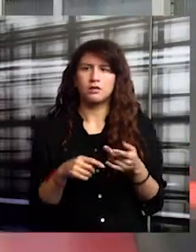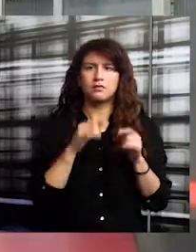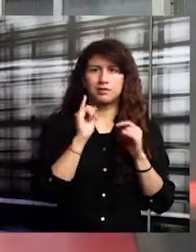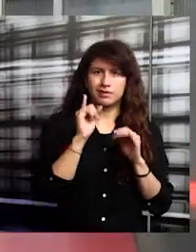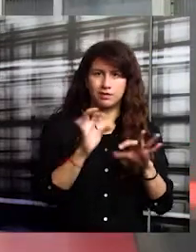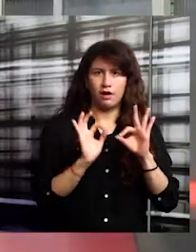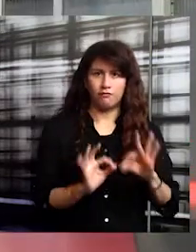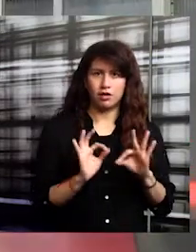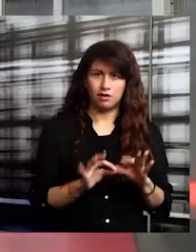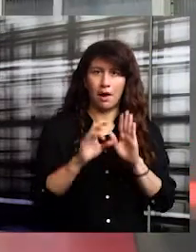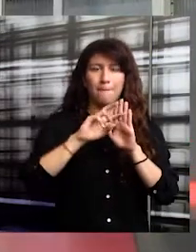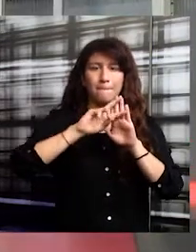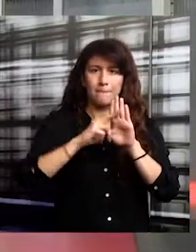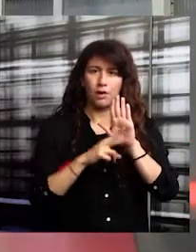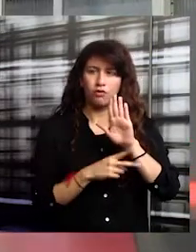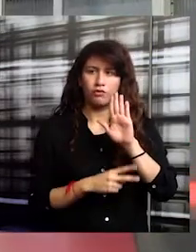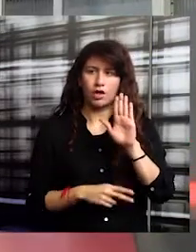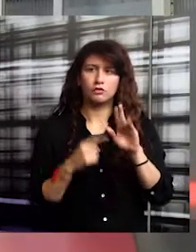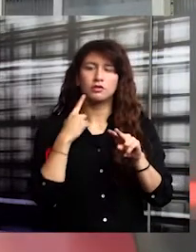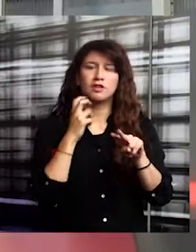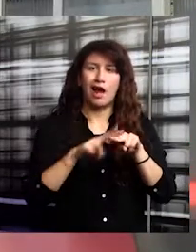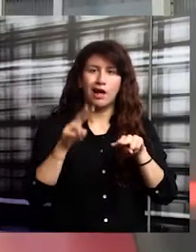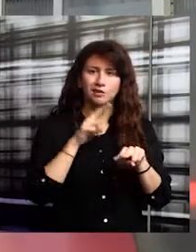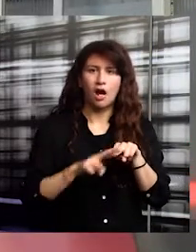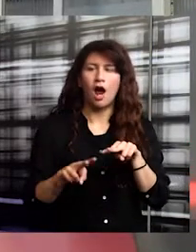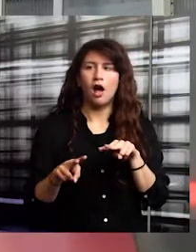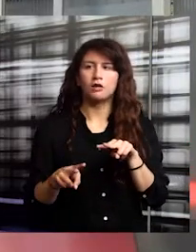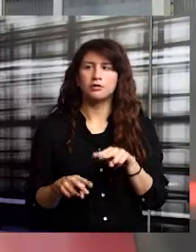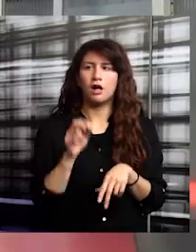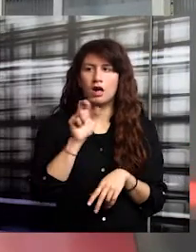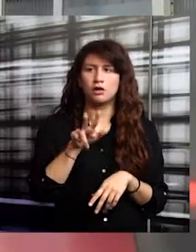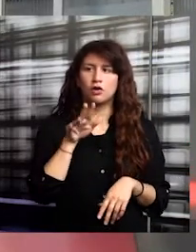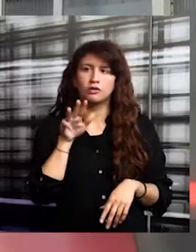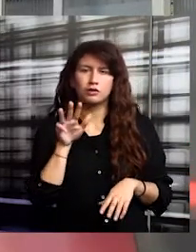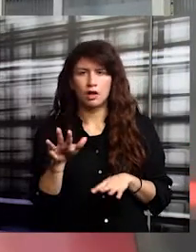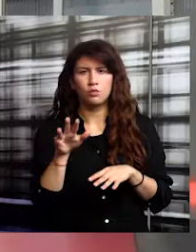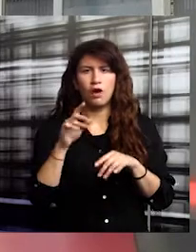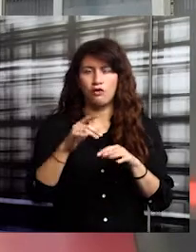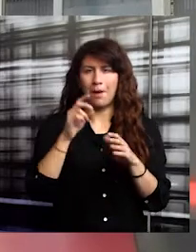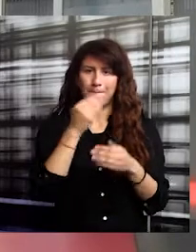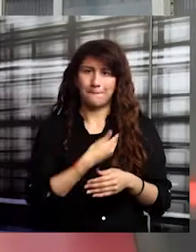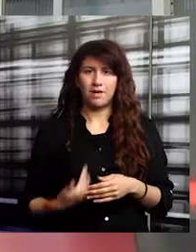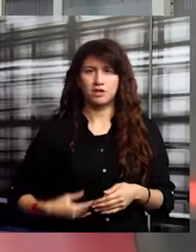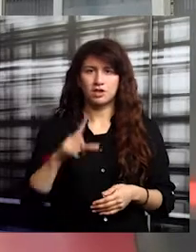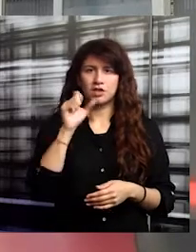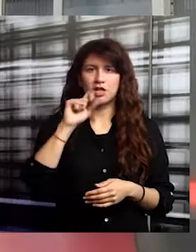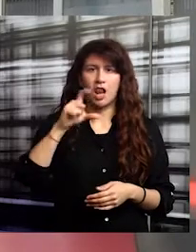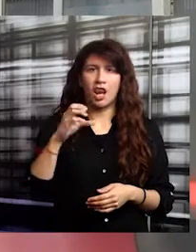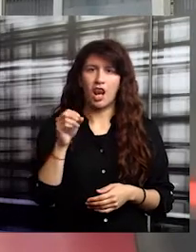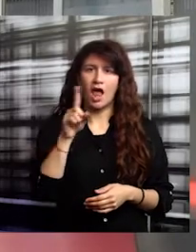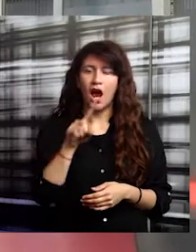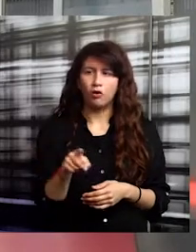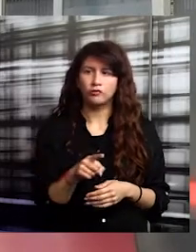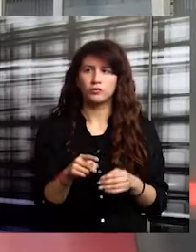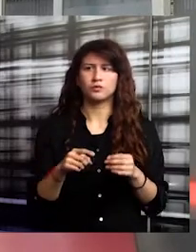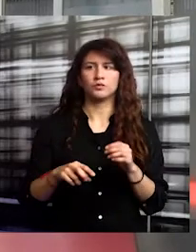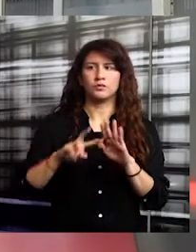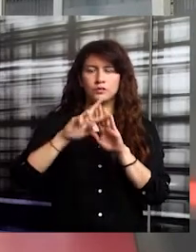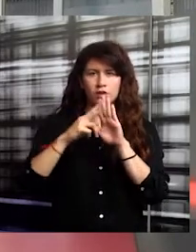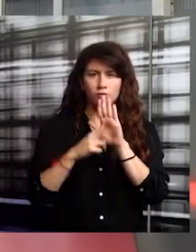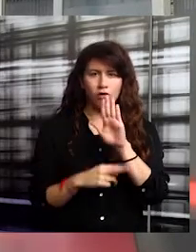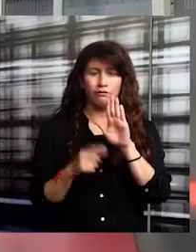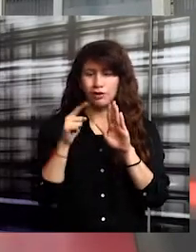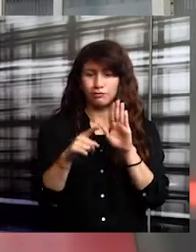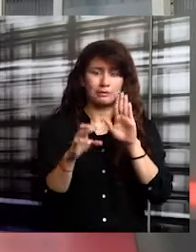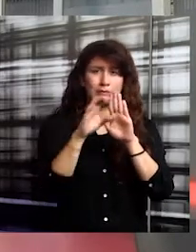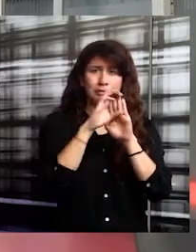las modificaciones que se hicieron en el 89 y posteriormente en el gobierno del presidente Lagos modificaron en gran medida esa Constitución.